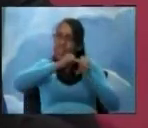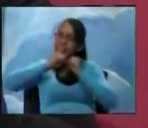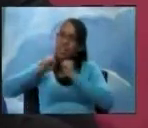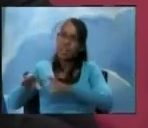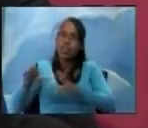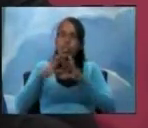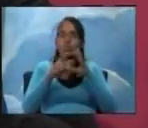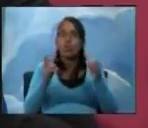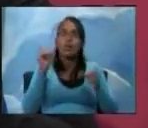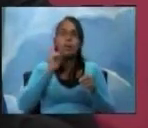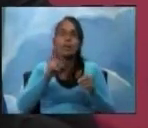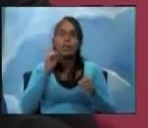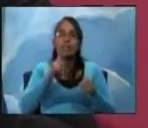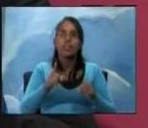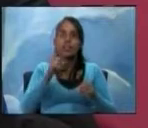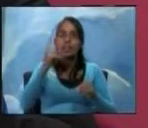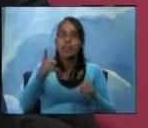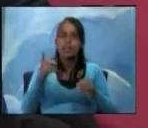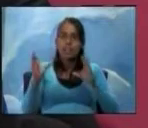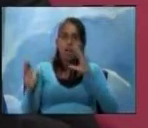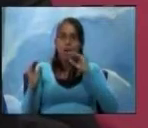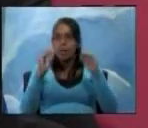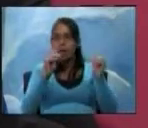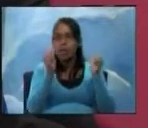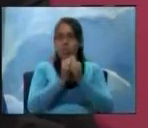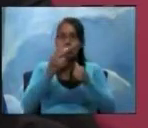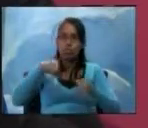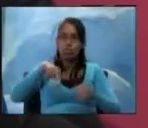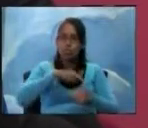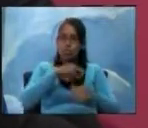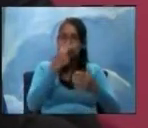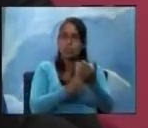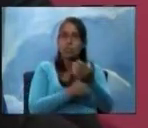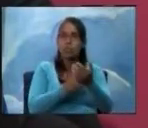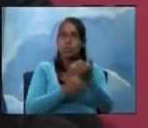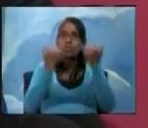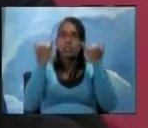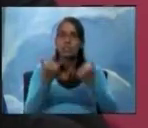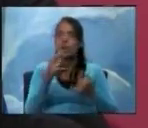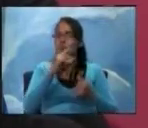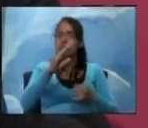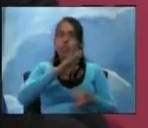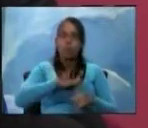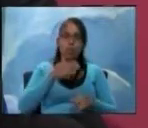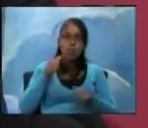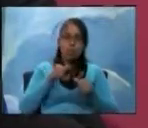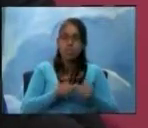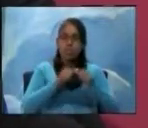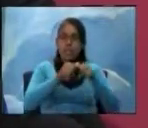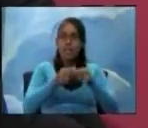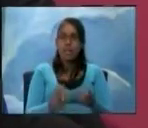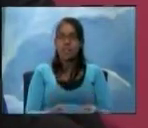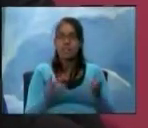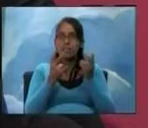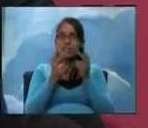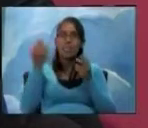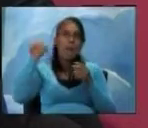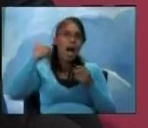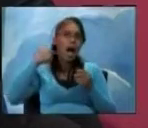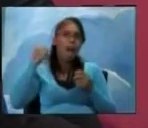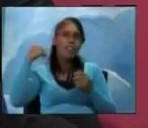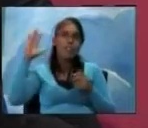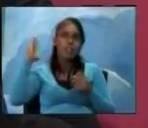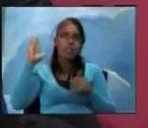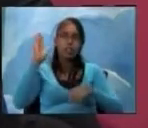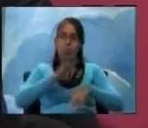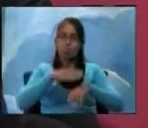toda mentira que se hablaba con nuestro prójimo. Ya no podemos seguir esa vida antigua porque ya